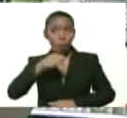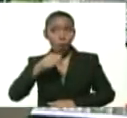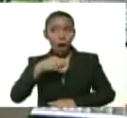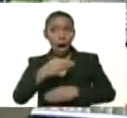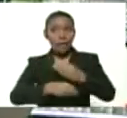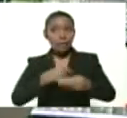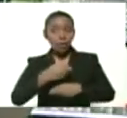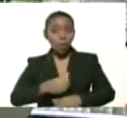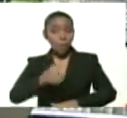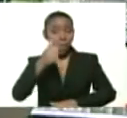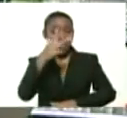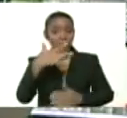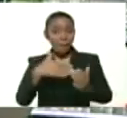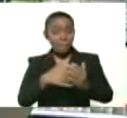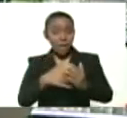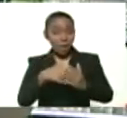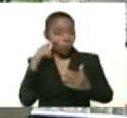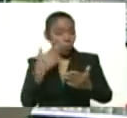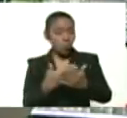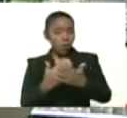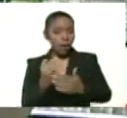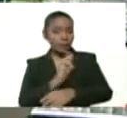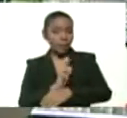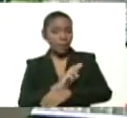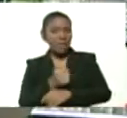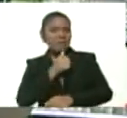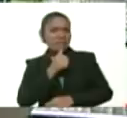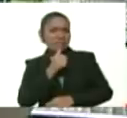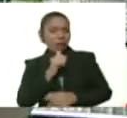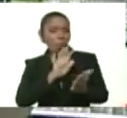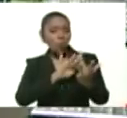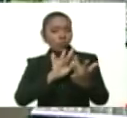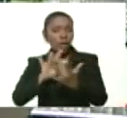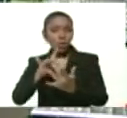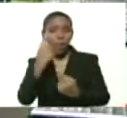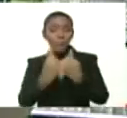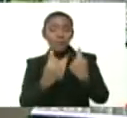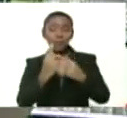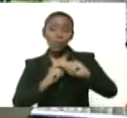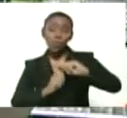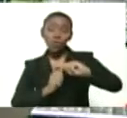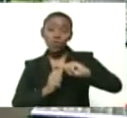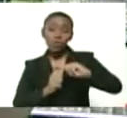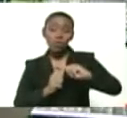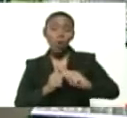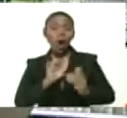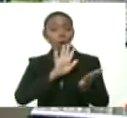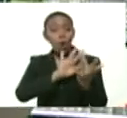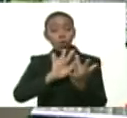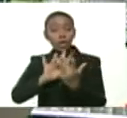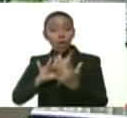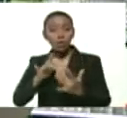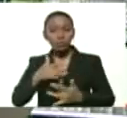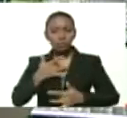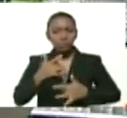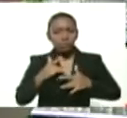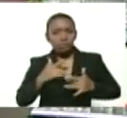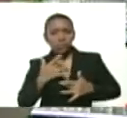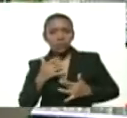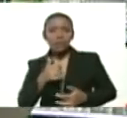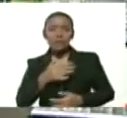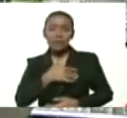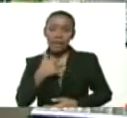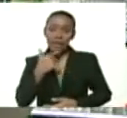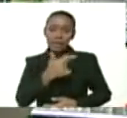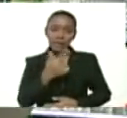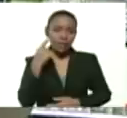haciendo más de 3.000 pruebas rápidas. ¿A quién? A los contactos de pacientes positivos, a los contactos asintomáticos, quiero decir, que no tienen